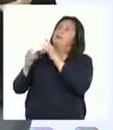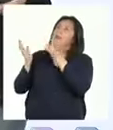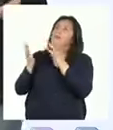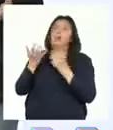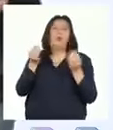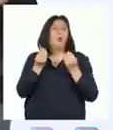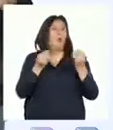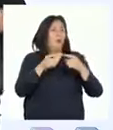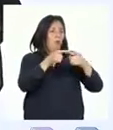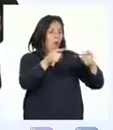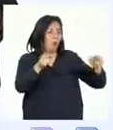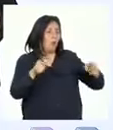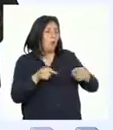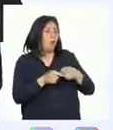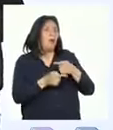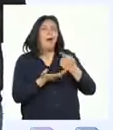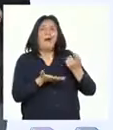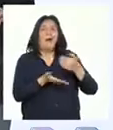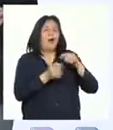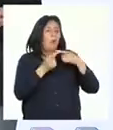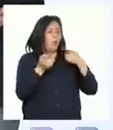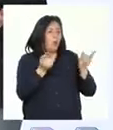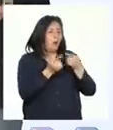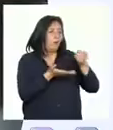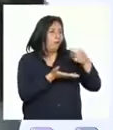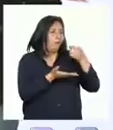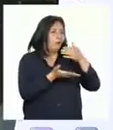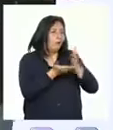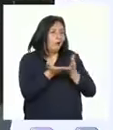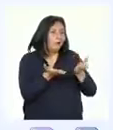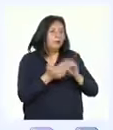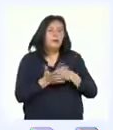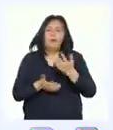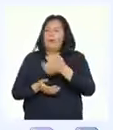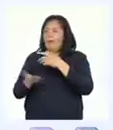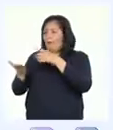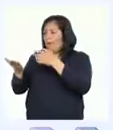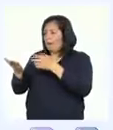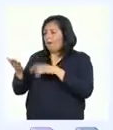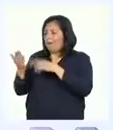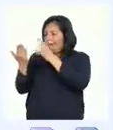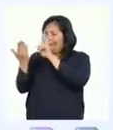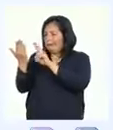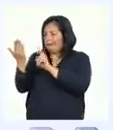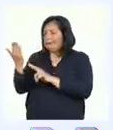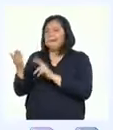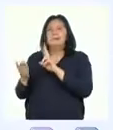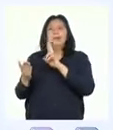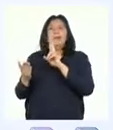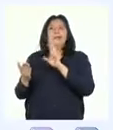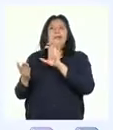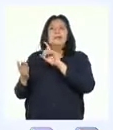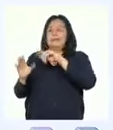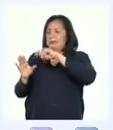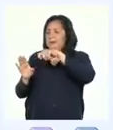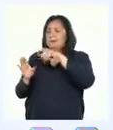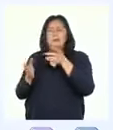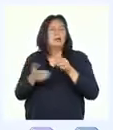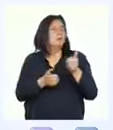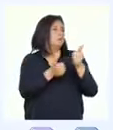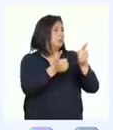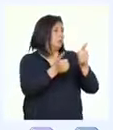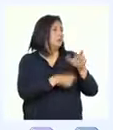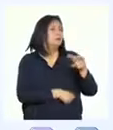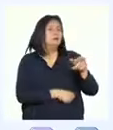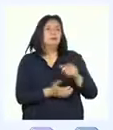qué parte de una torta nos hemos comido. O cuando queremos entender una receta. Ajá, bien, Patti. O también,